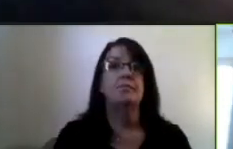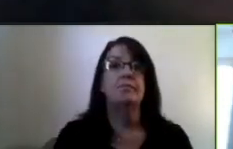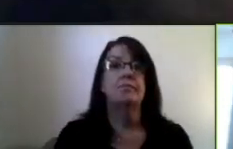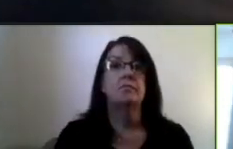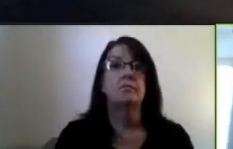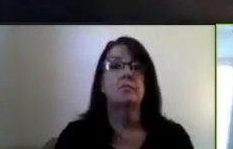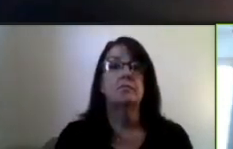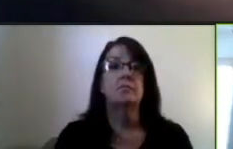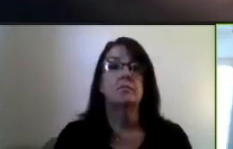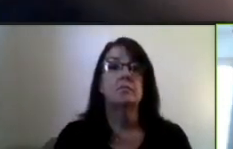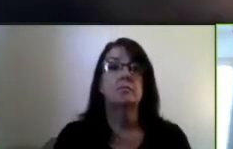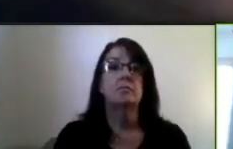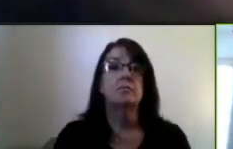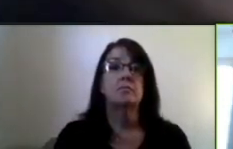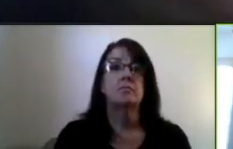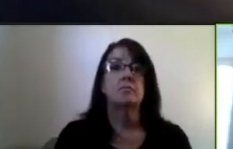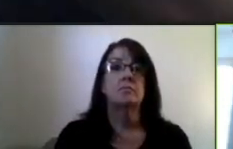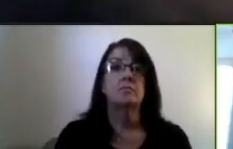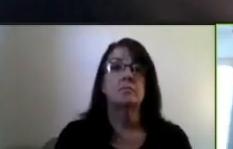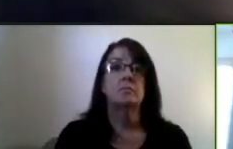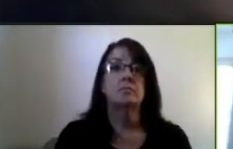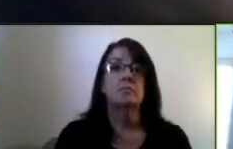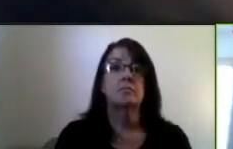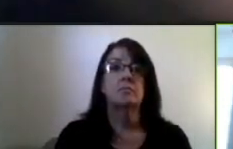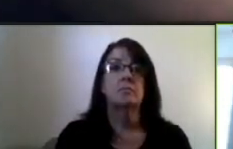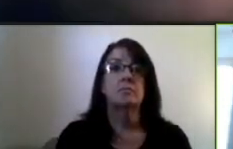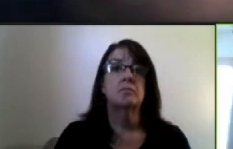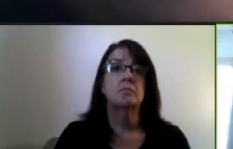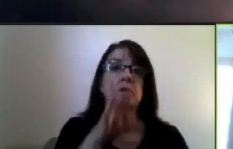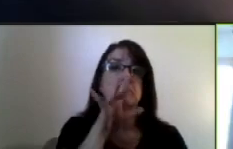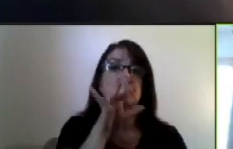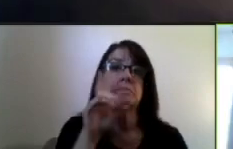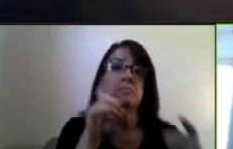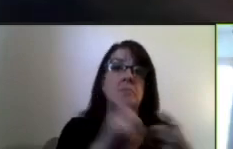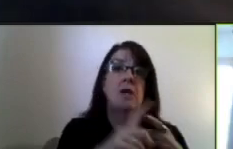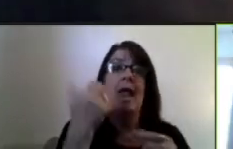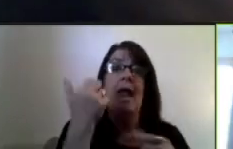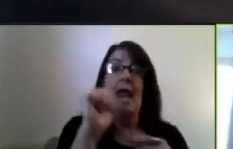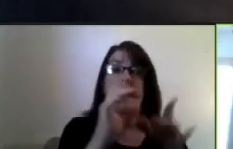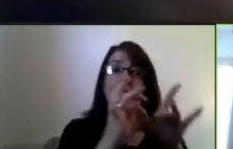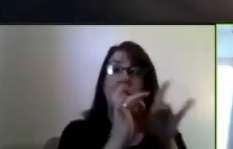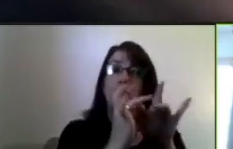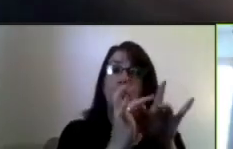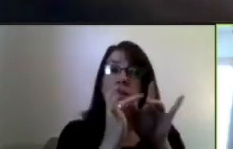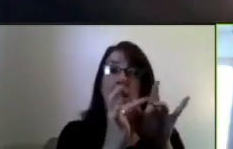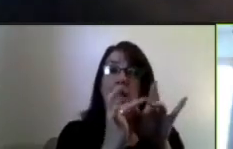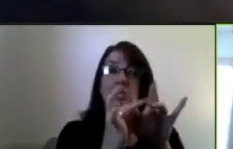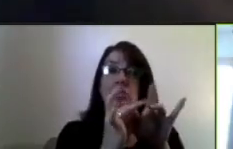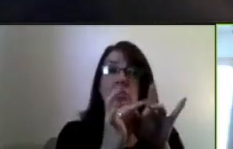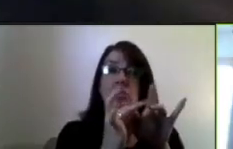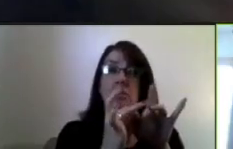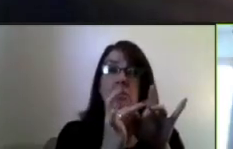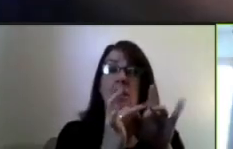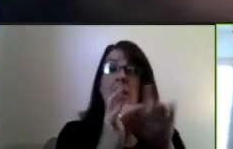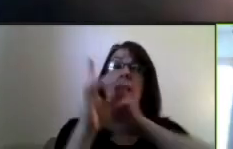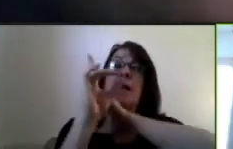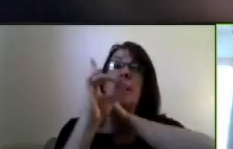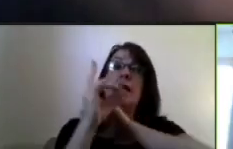toma un juramento de por vida para proteger su información. Any violation comes with a penalty of up to